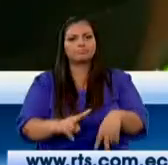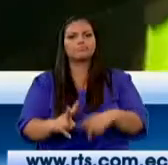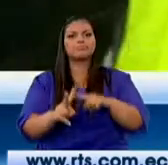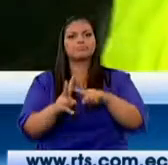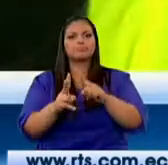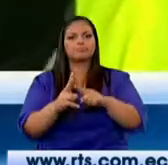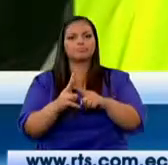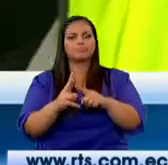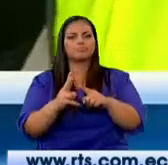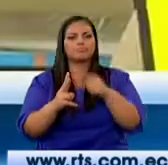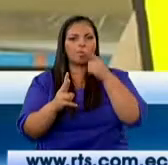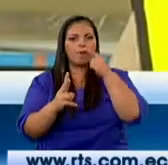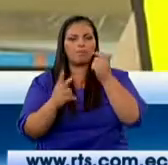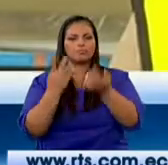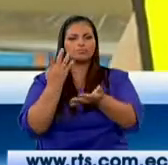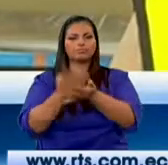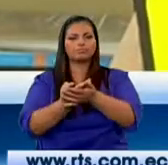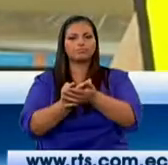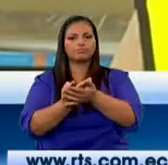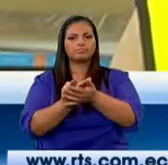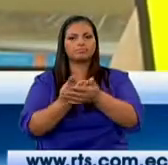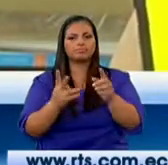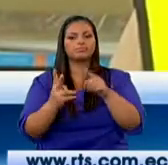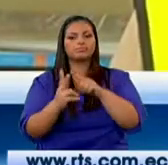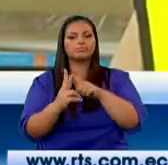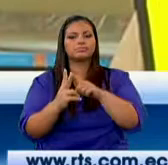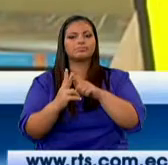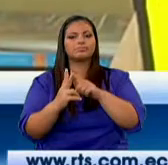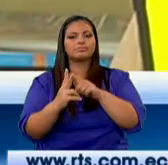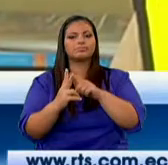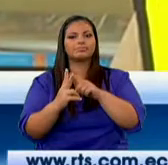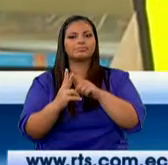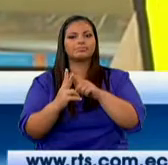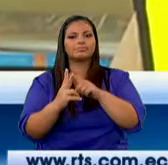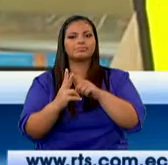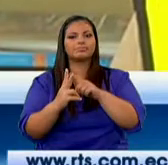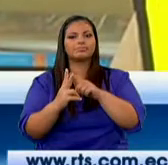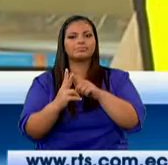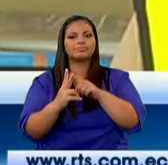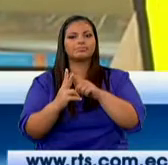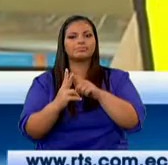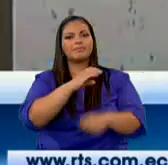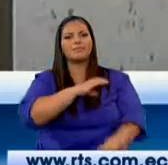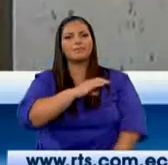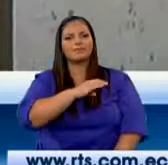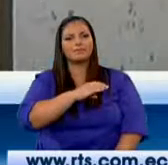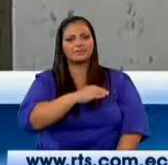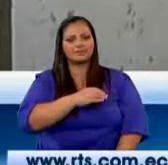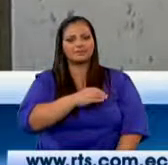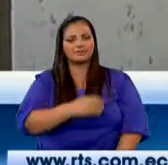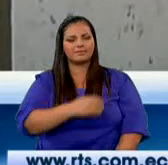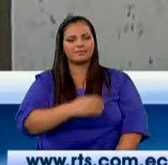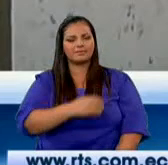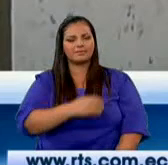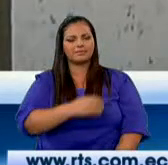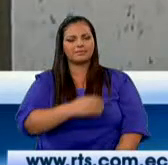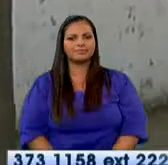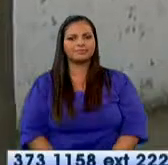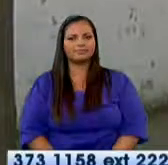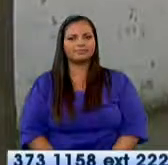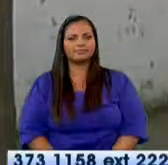ciudadanos. Lamentablemente ha sido un ex policía dado de baja en el 2014. Informó Julio César